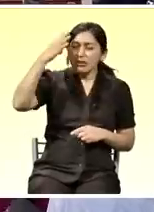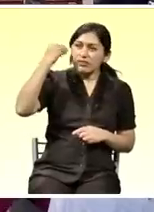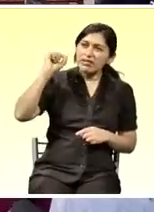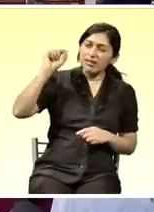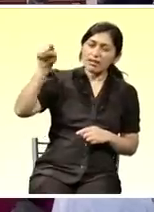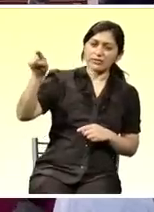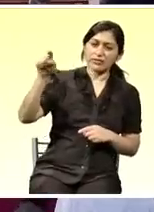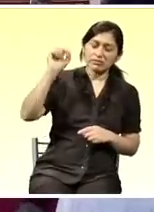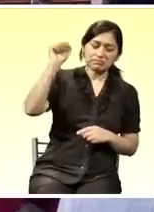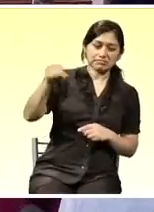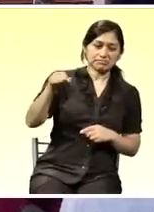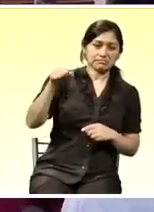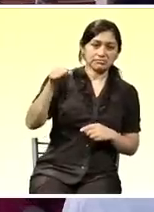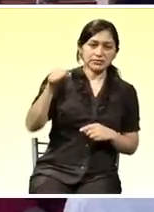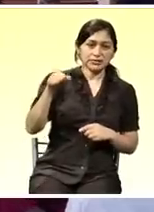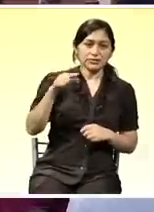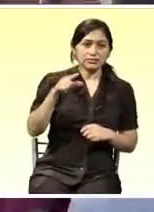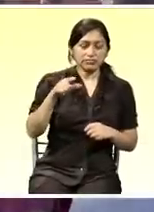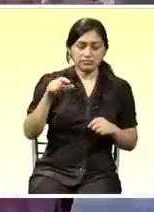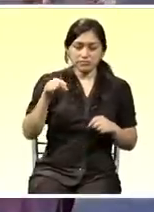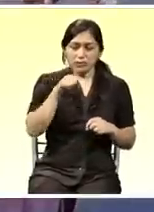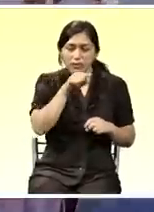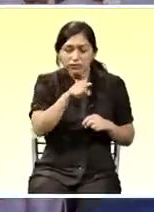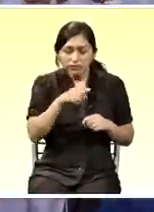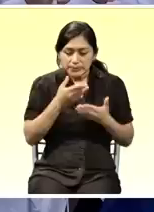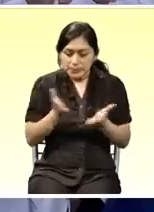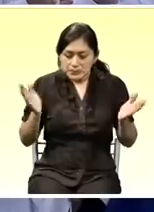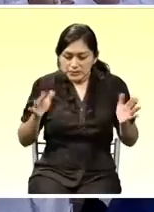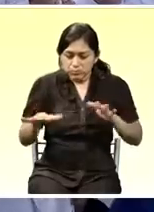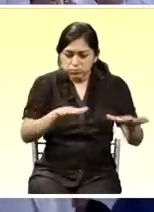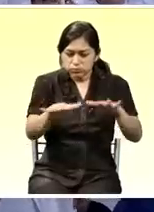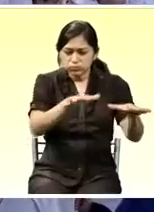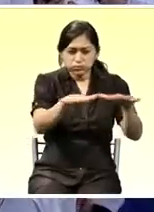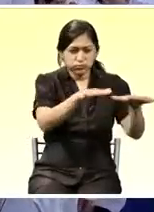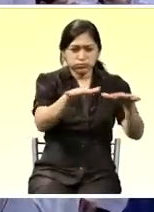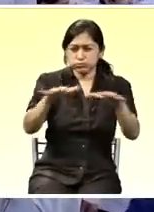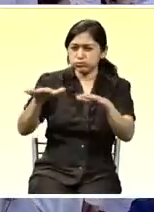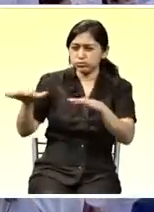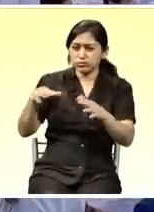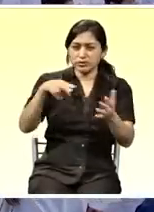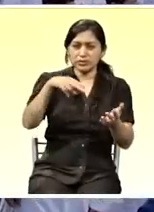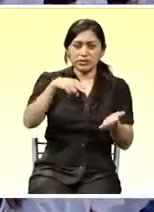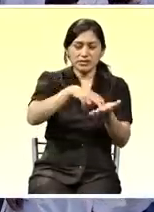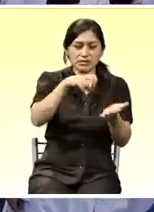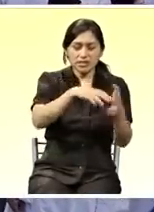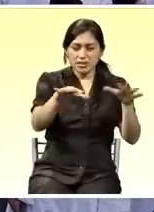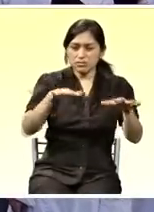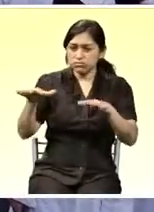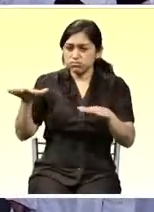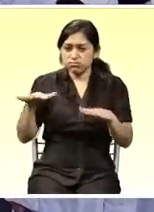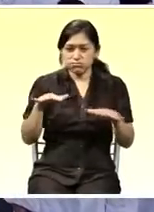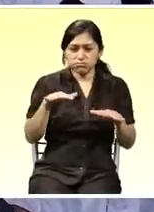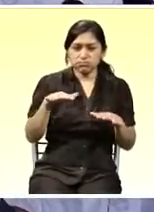amor, hiciste estremecer la tierra con espantosos terremotos y revelaste a tu